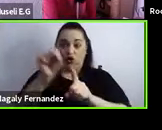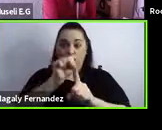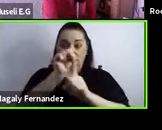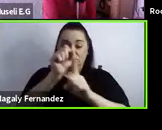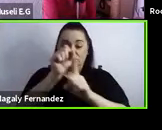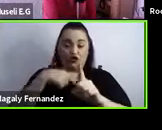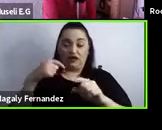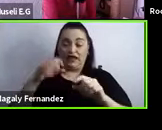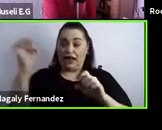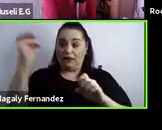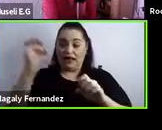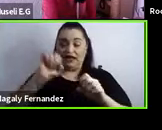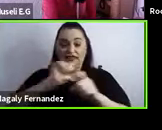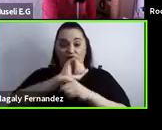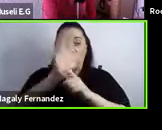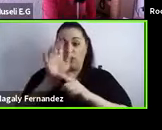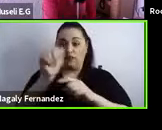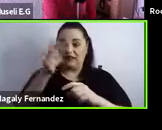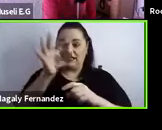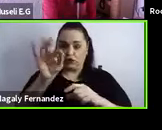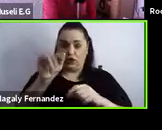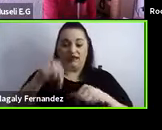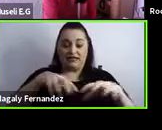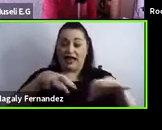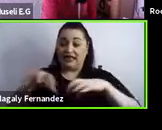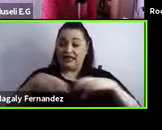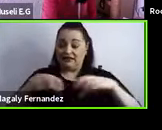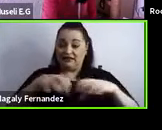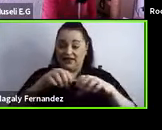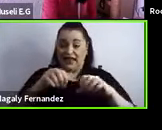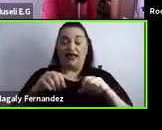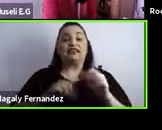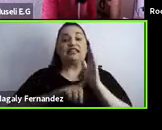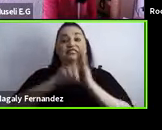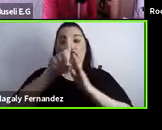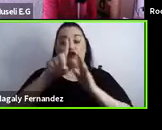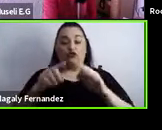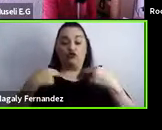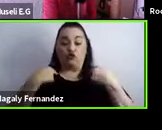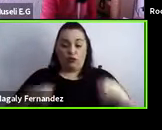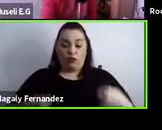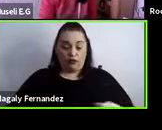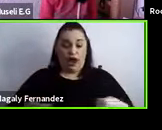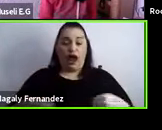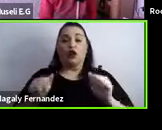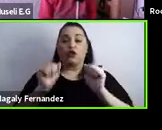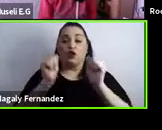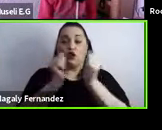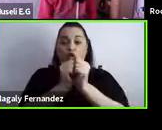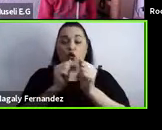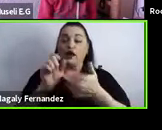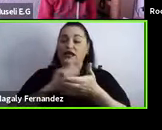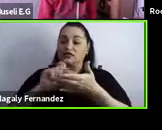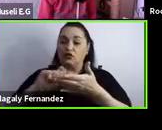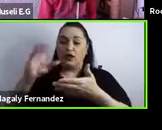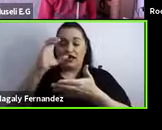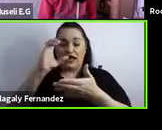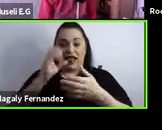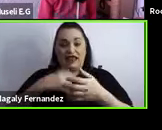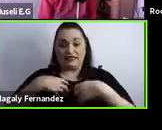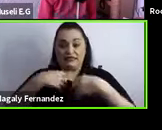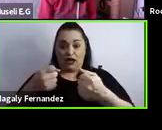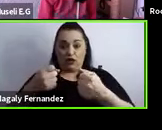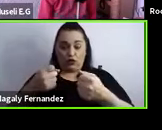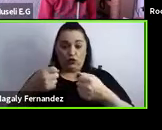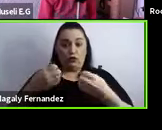Esta actividad es desarrollada por el Ministerio de Desarrollo Humano e Inclusión Social del Gobierno de Costa Rica en conjunto con la Escuela de Salud Pública de la Universidad